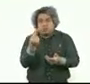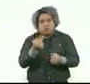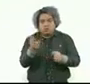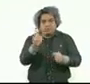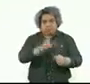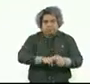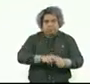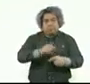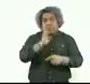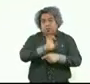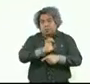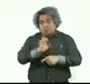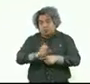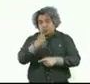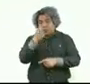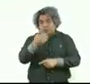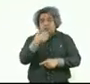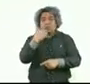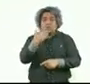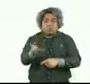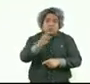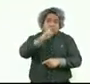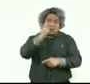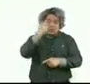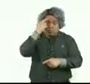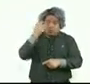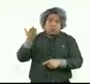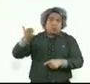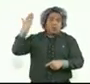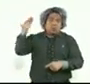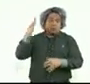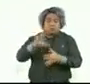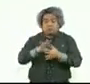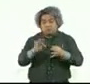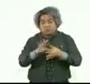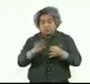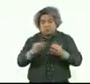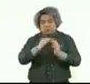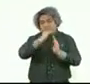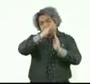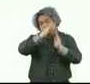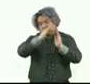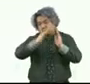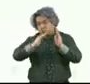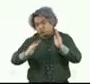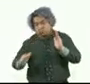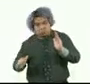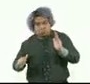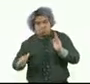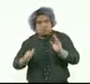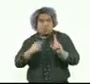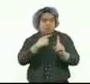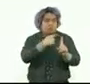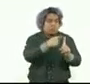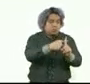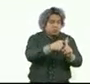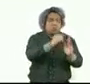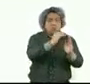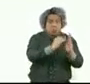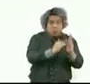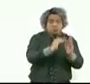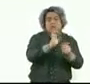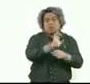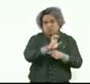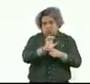día. Y eso sigue a la tendencia que les comentaba, de que vemos de los casos positivos van bajando, luego bajan